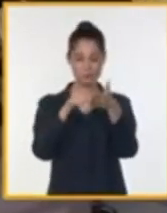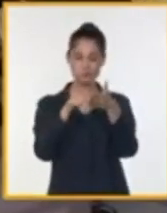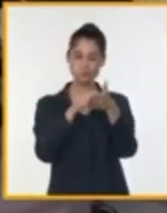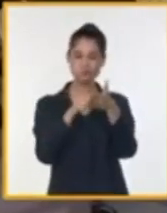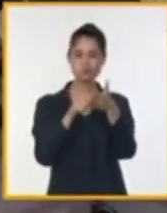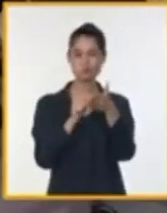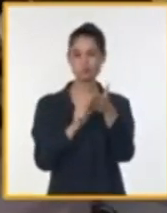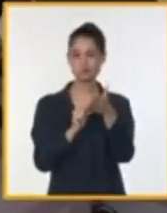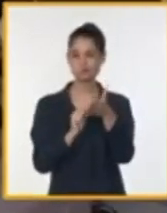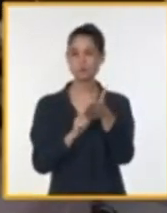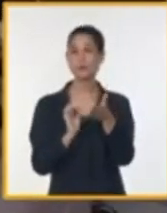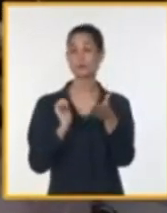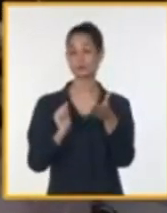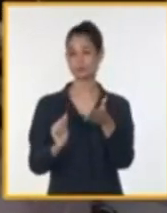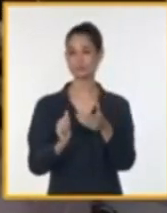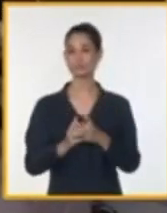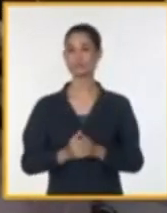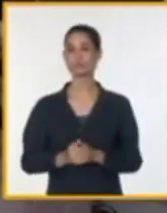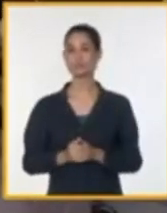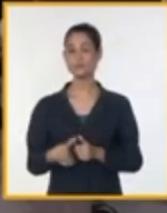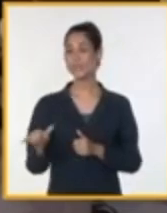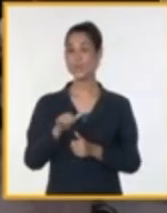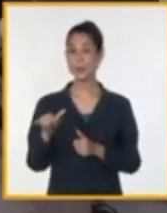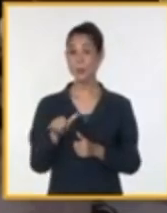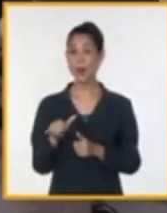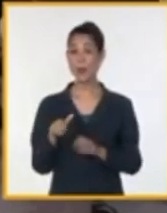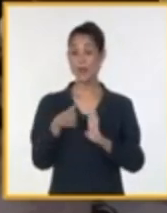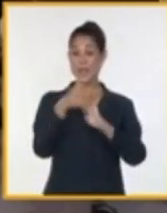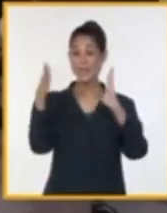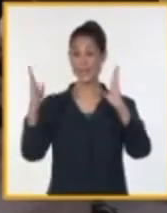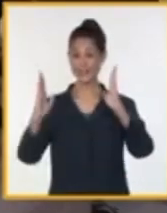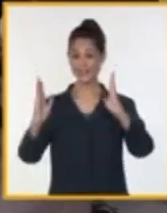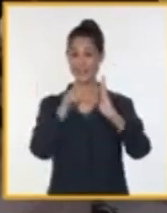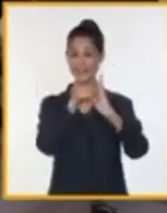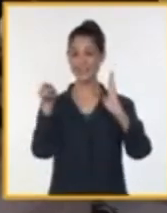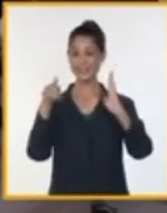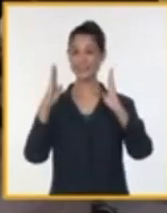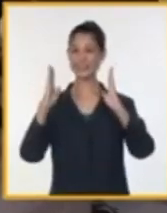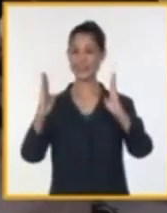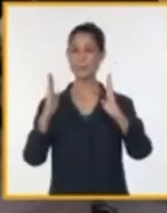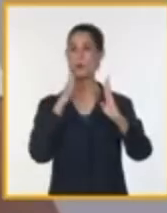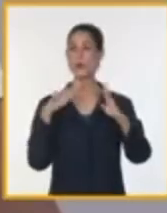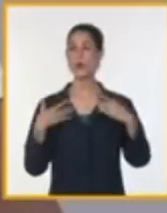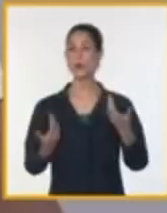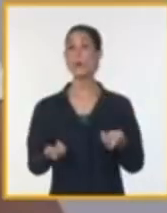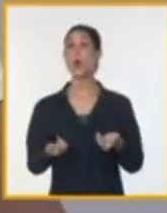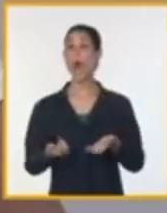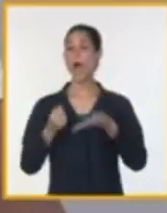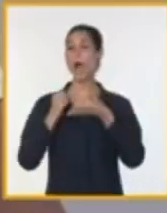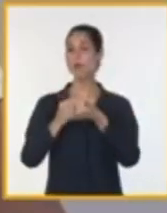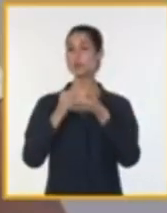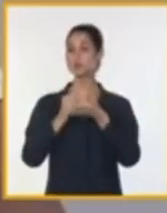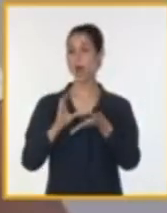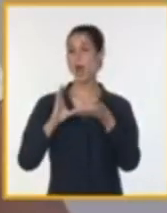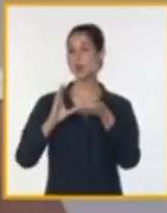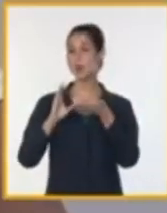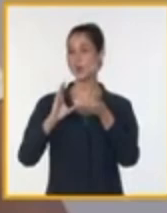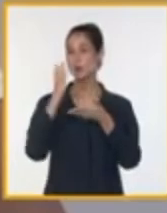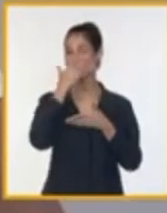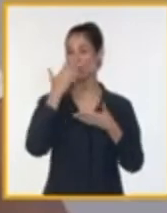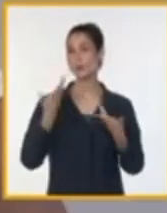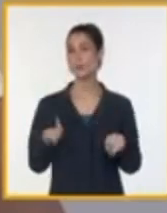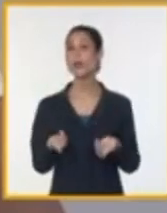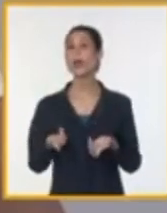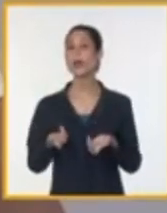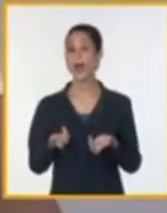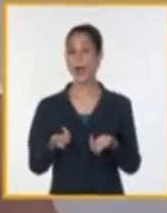también se incorporarán, como han estado haciendo en este tiempo, a tareas también de apoyo al programa materno-infantil, un programa que ahora mismo se describe como una de las prioridades